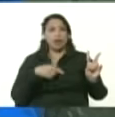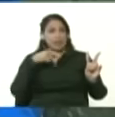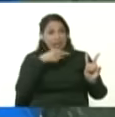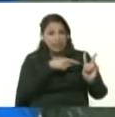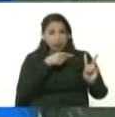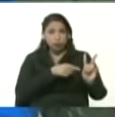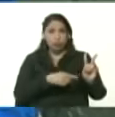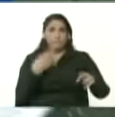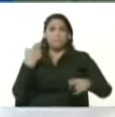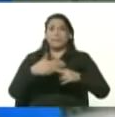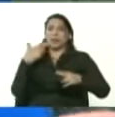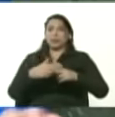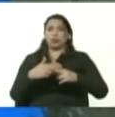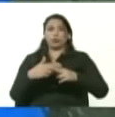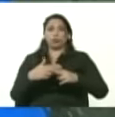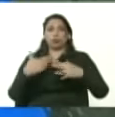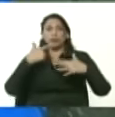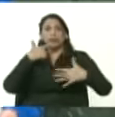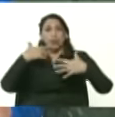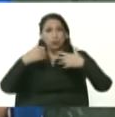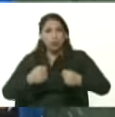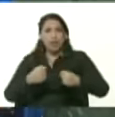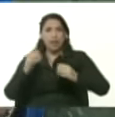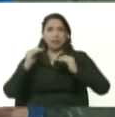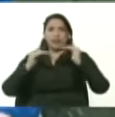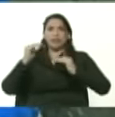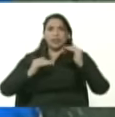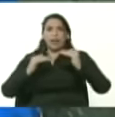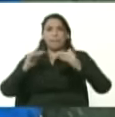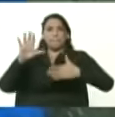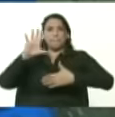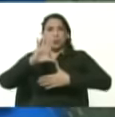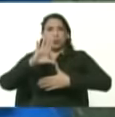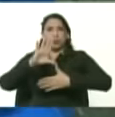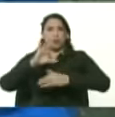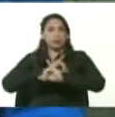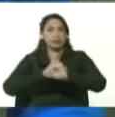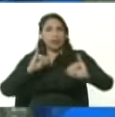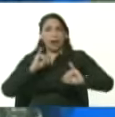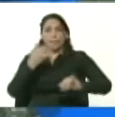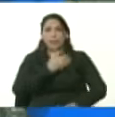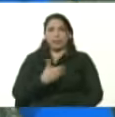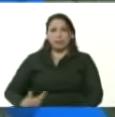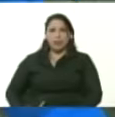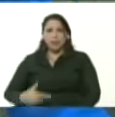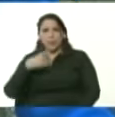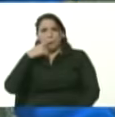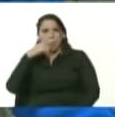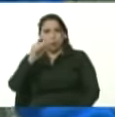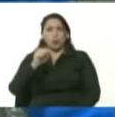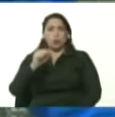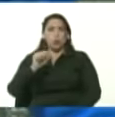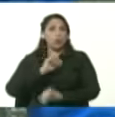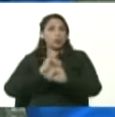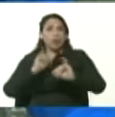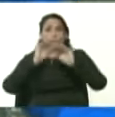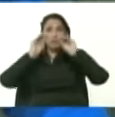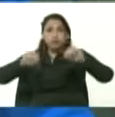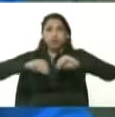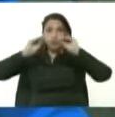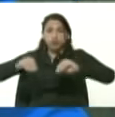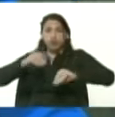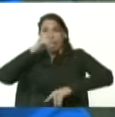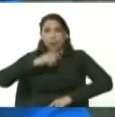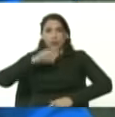seguridad y la estabilidad de este continente. Ya el presidente Nicolás Maduro advertía desde el año